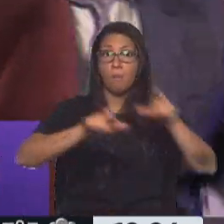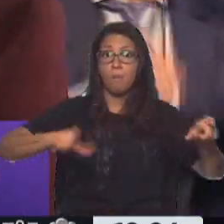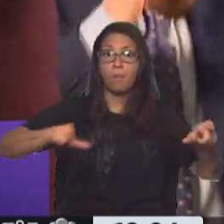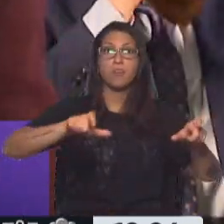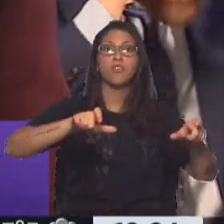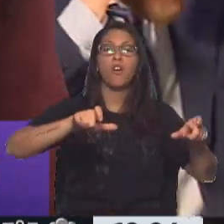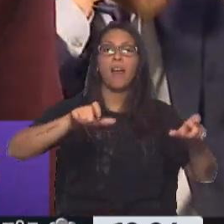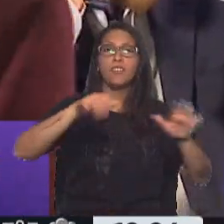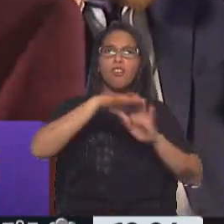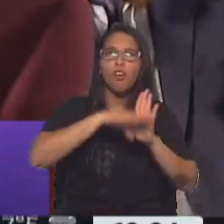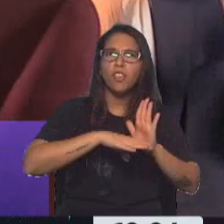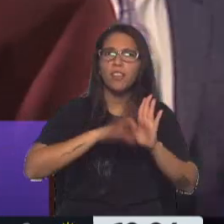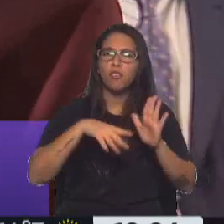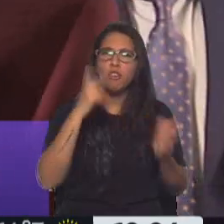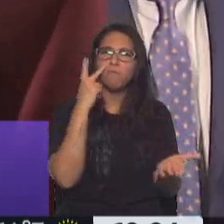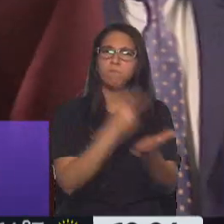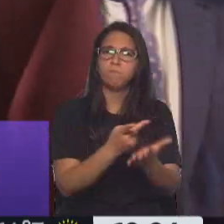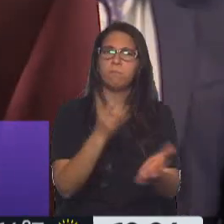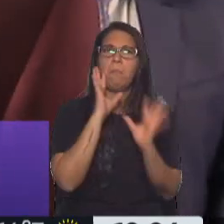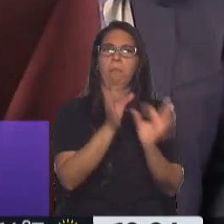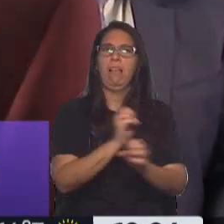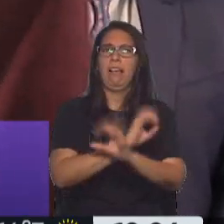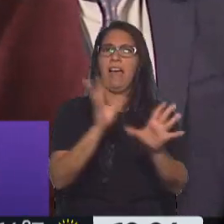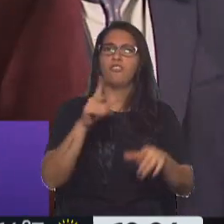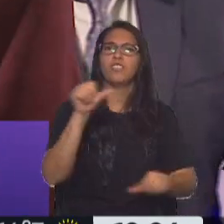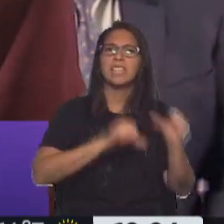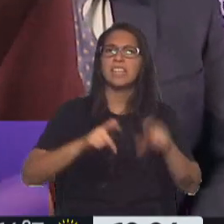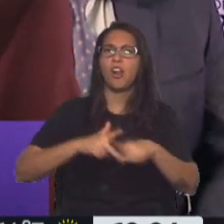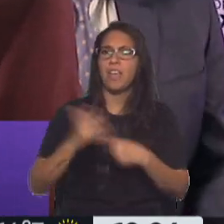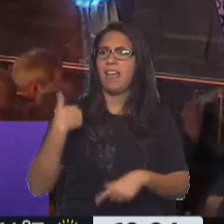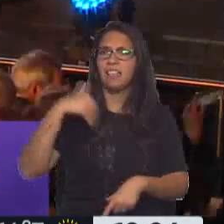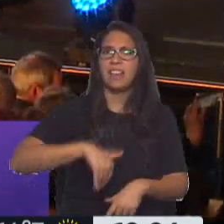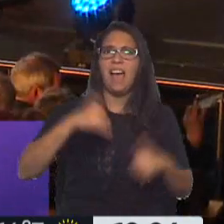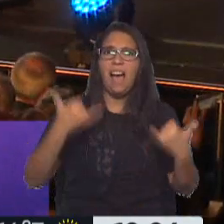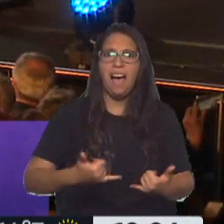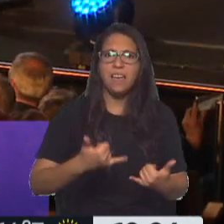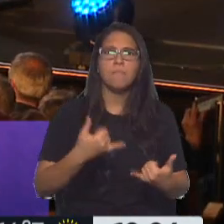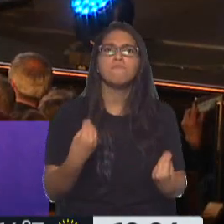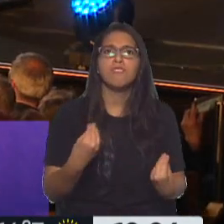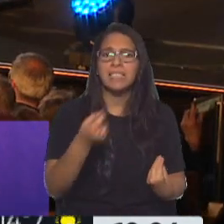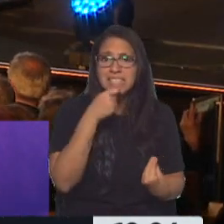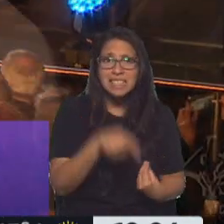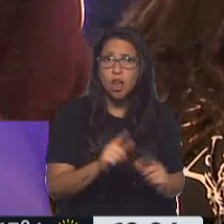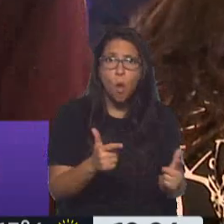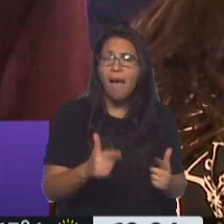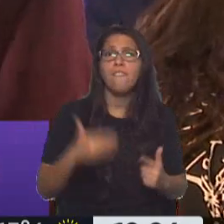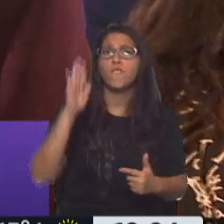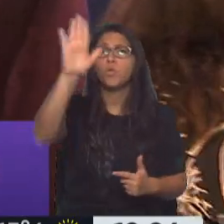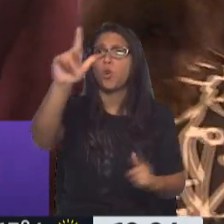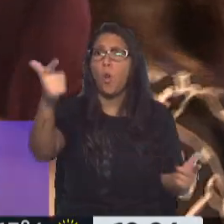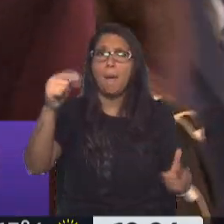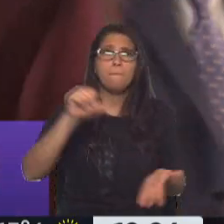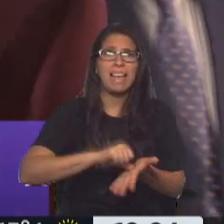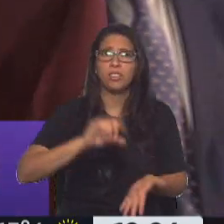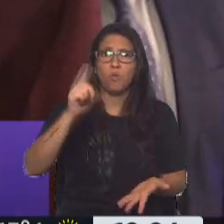premiar la ciencia demuestra para qué están la ciencia y la tecnología en Argentina sin esto no hay desarrollo sin esto no hay futuro no hay país con los vienes que hemos